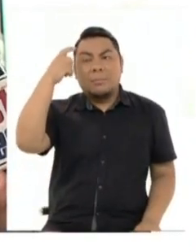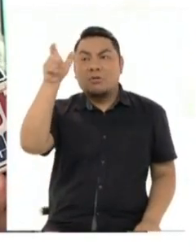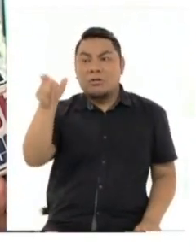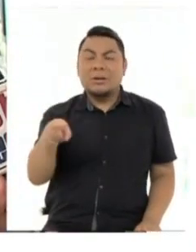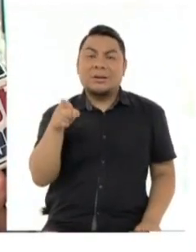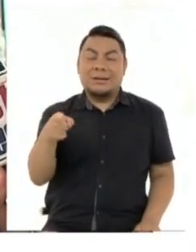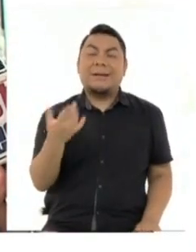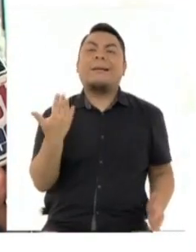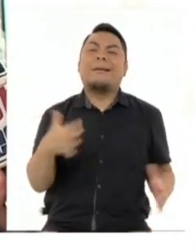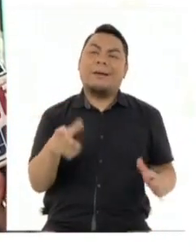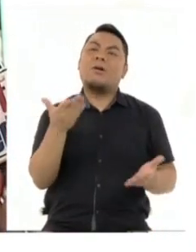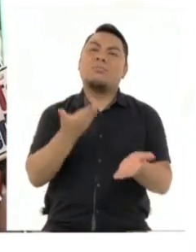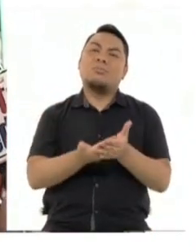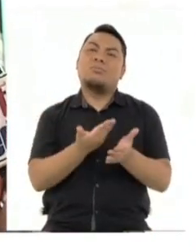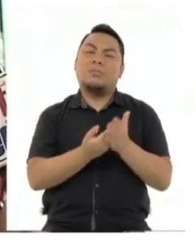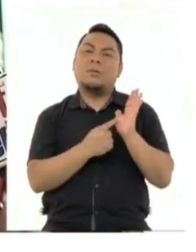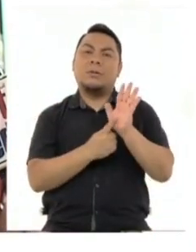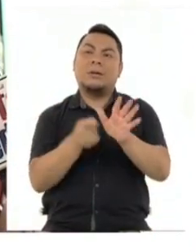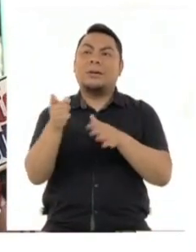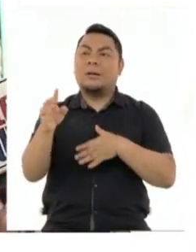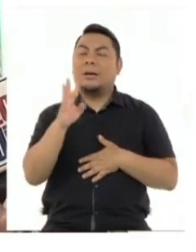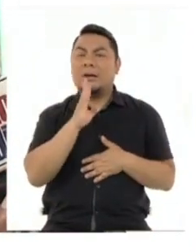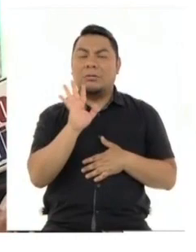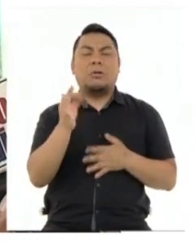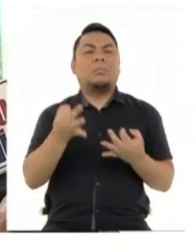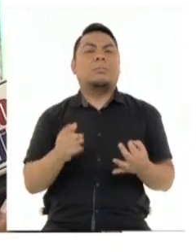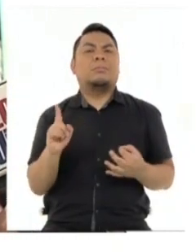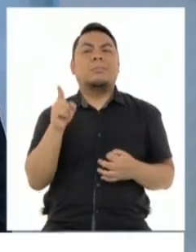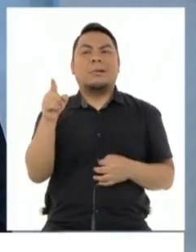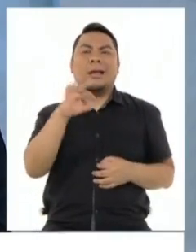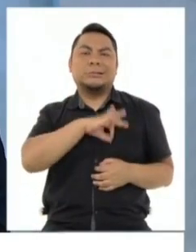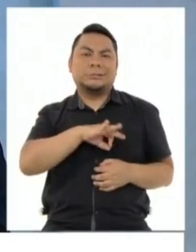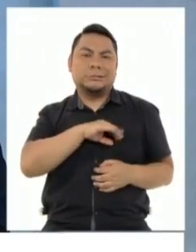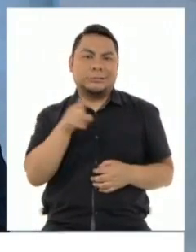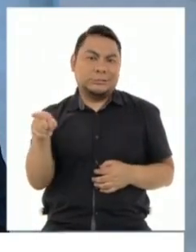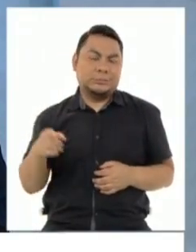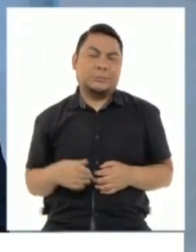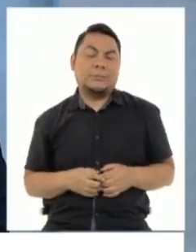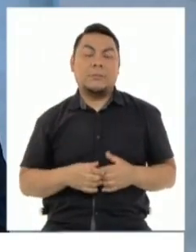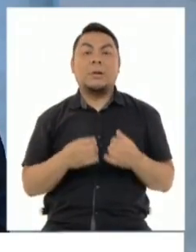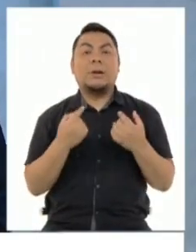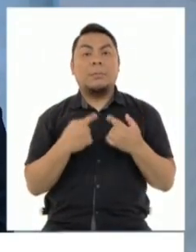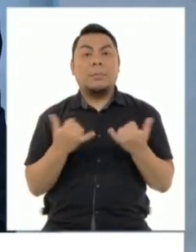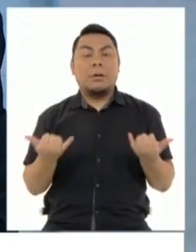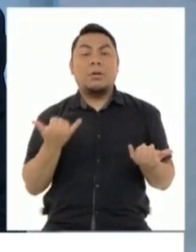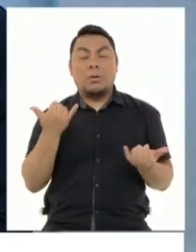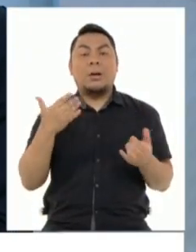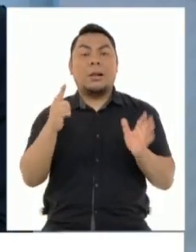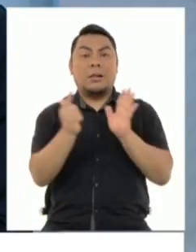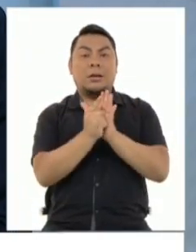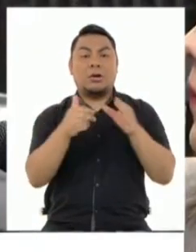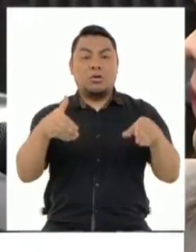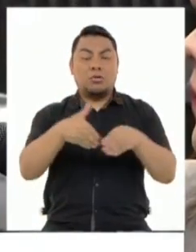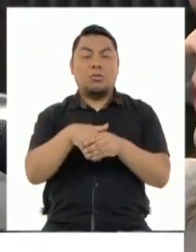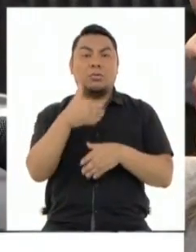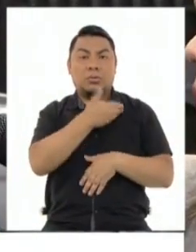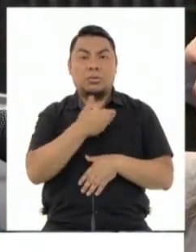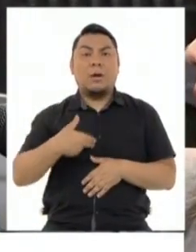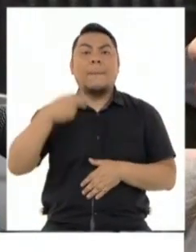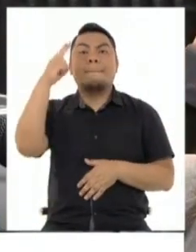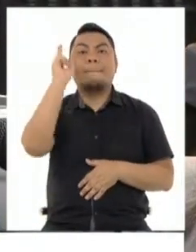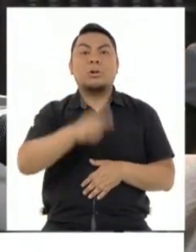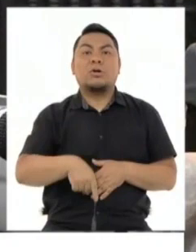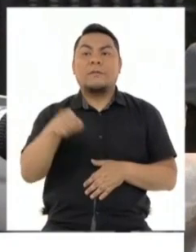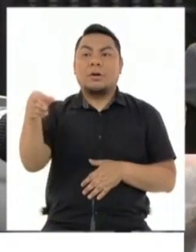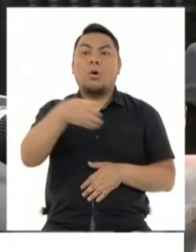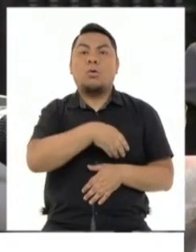al final se demuestra que no hablaban por principios sino hablan por intereses. Si bien es cierto, la ley de contrataciones con el Estado prohíbe a los